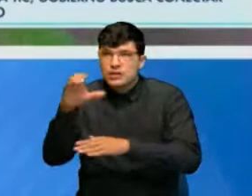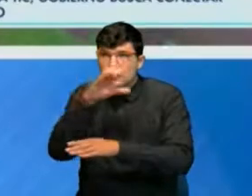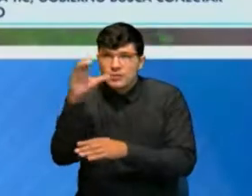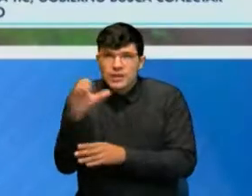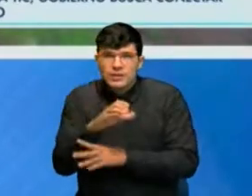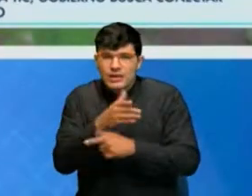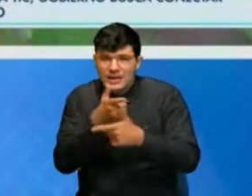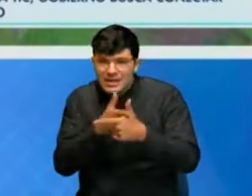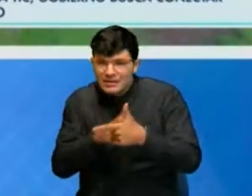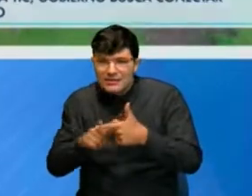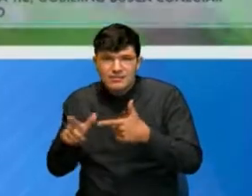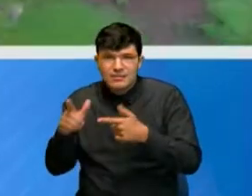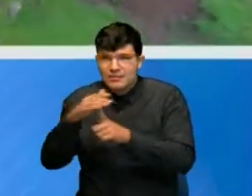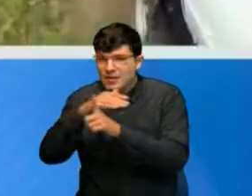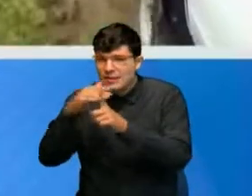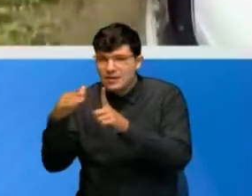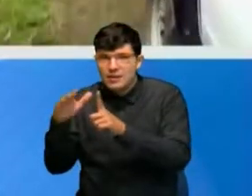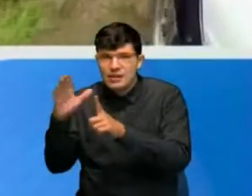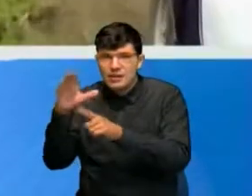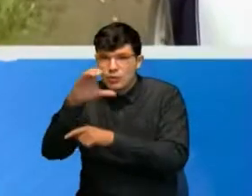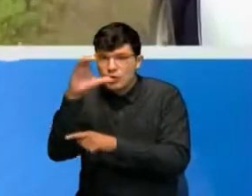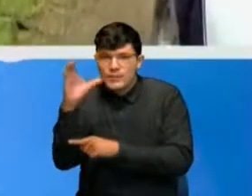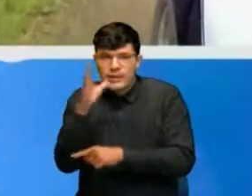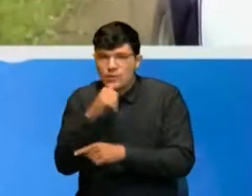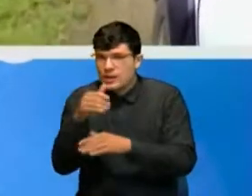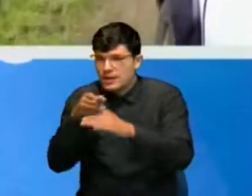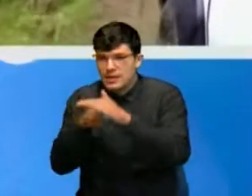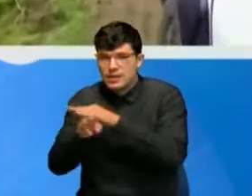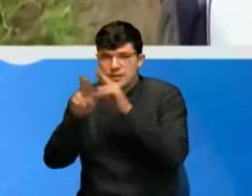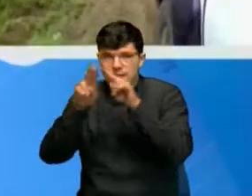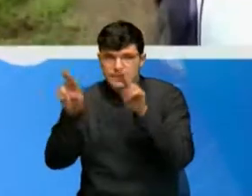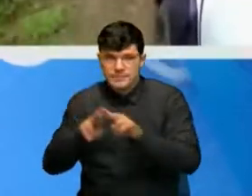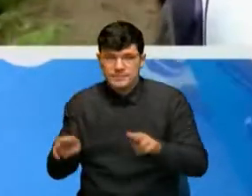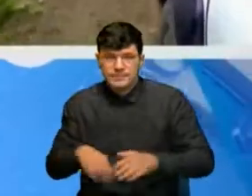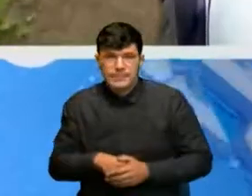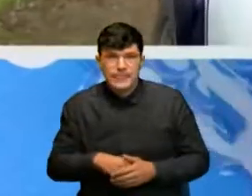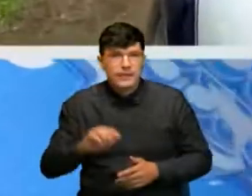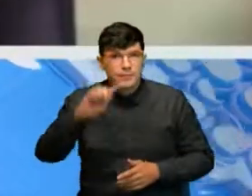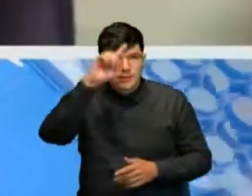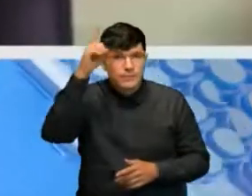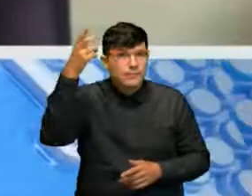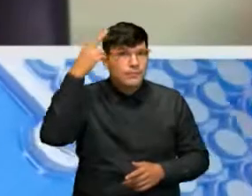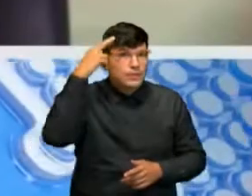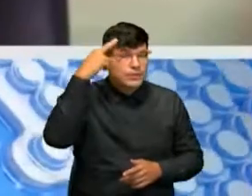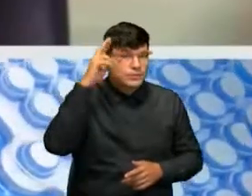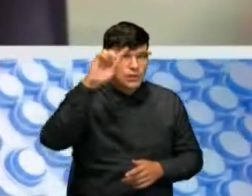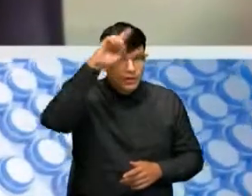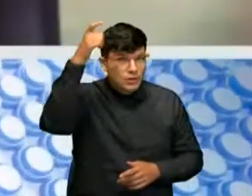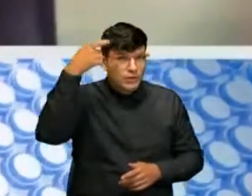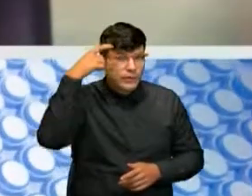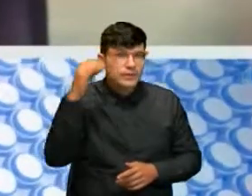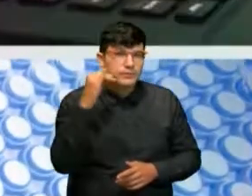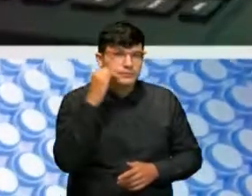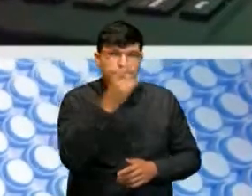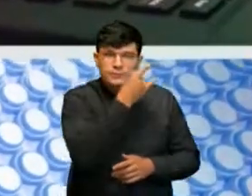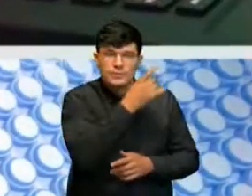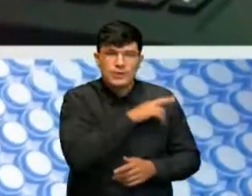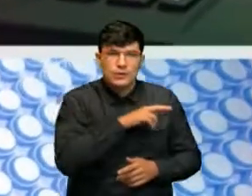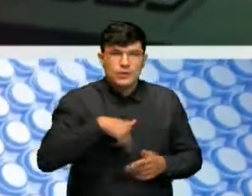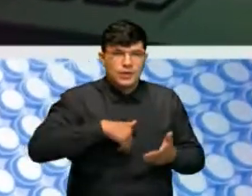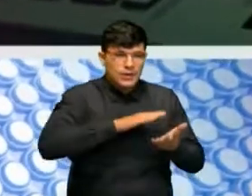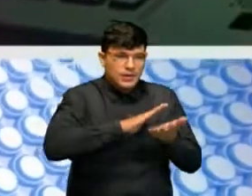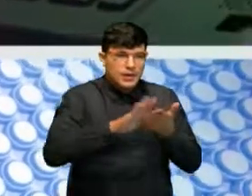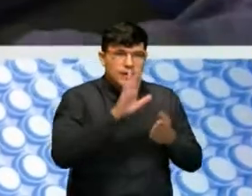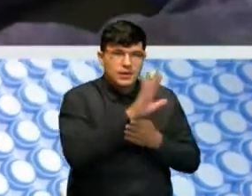país, se quedan sin acceso a internet, sin acceso a la tecnología. En la primera parte del gobierno del presidente Duque, hemos aprobado ese proyecto de ley y yo aquí